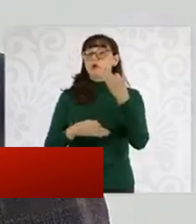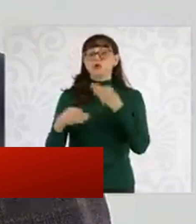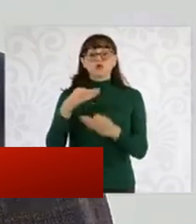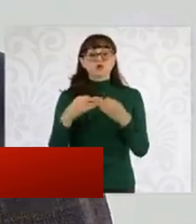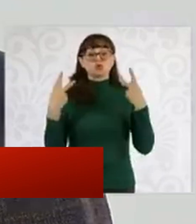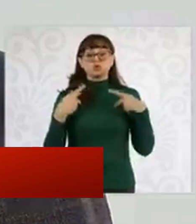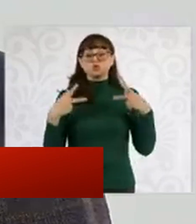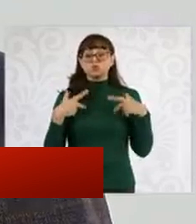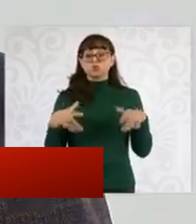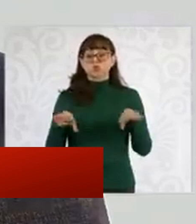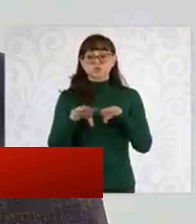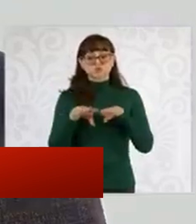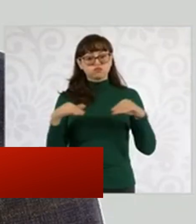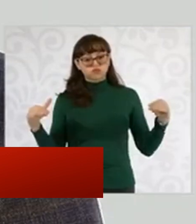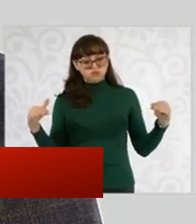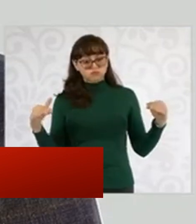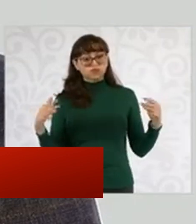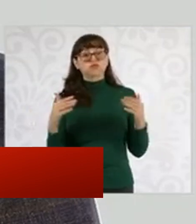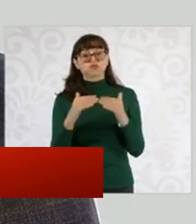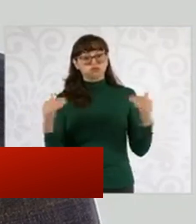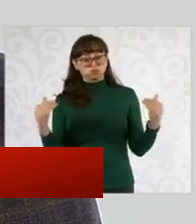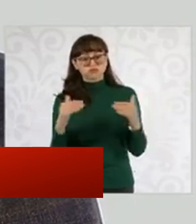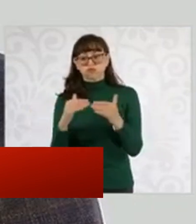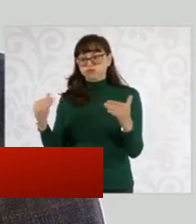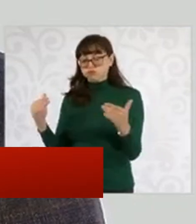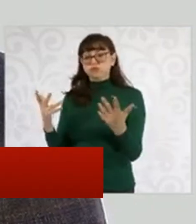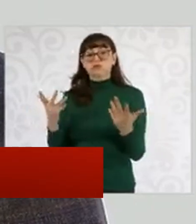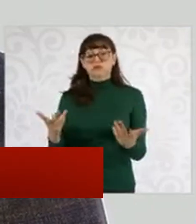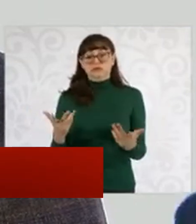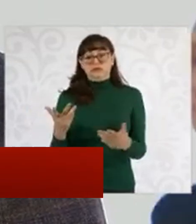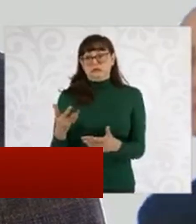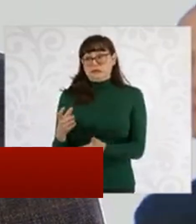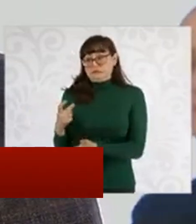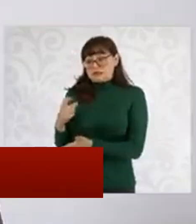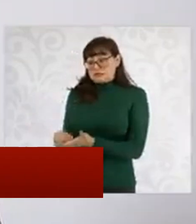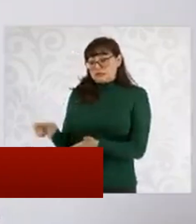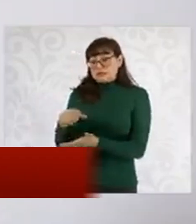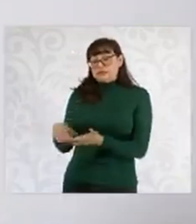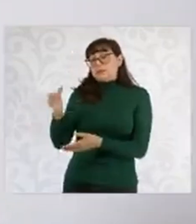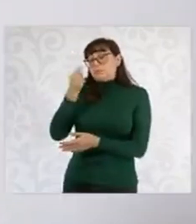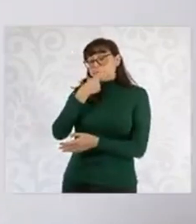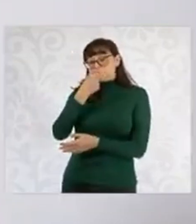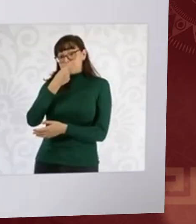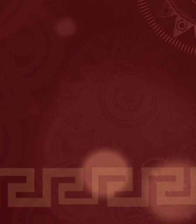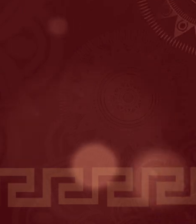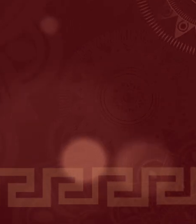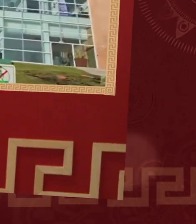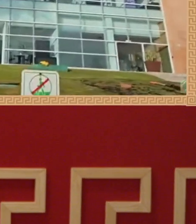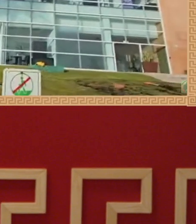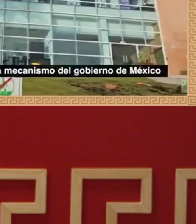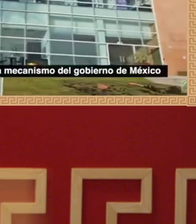un aspecto muy importante en lo que tiene que ver con la compra de medicamentos e insumos para la